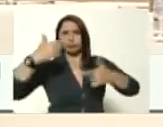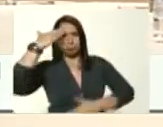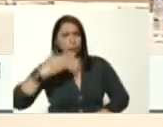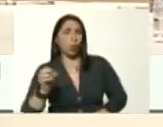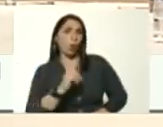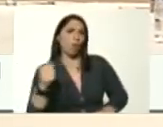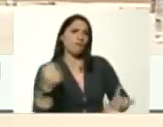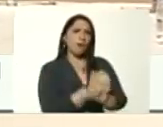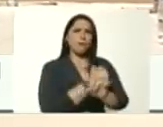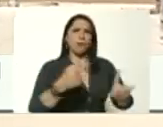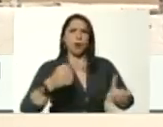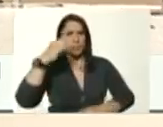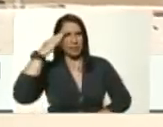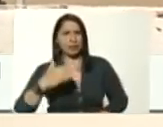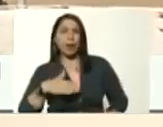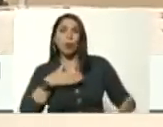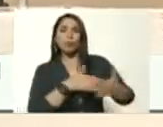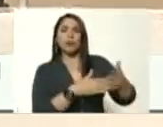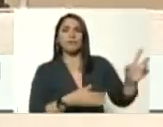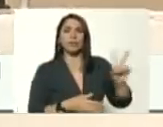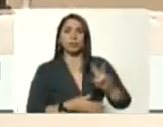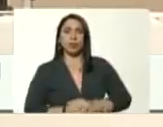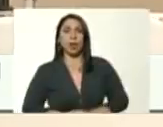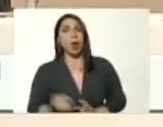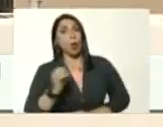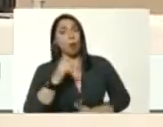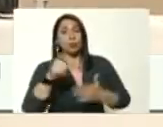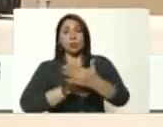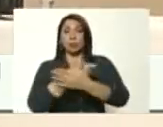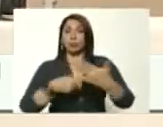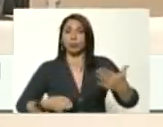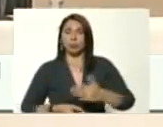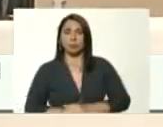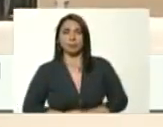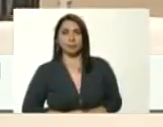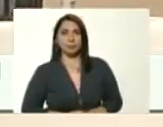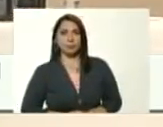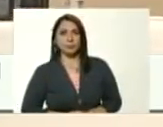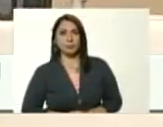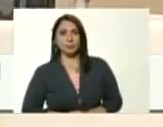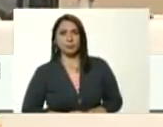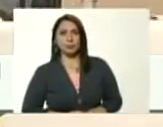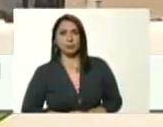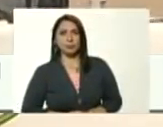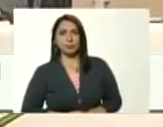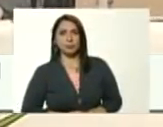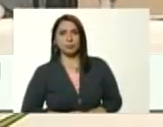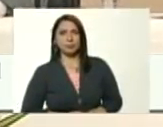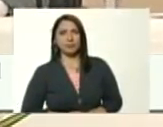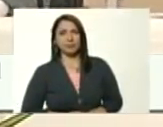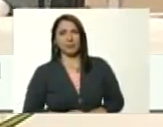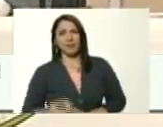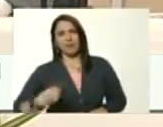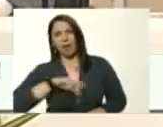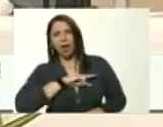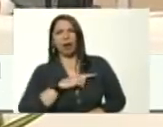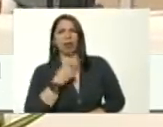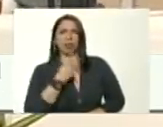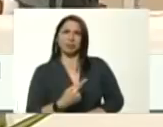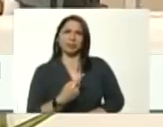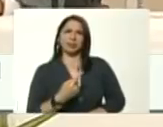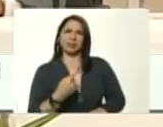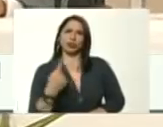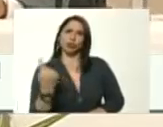militar contra venezuela ni las sanciones vienen es una falsedad con el sello de que solamente